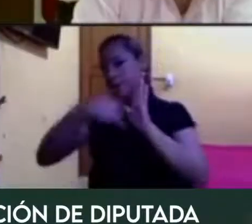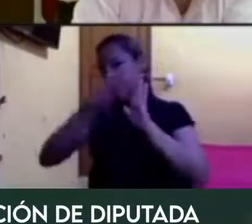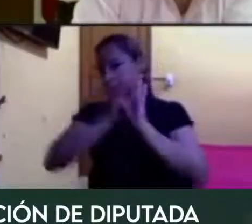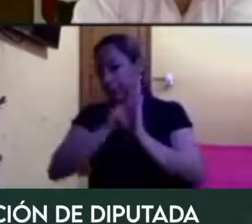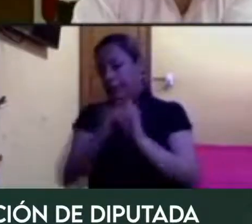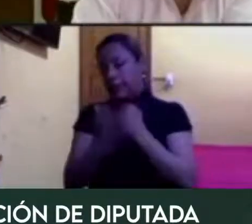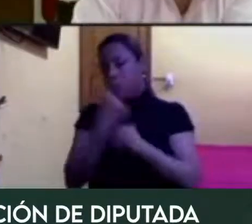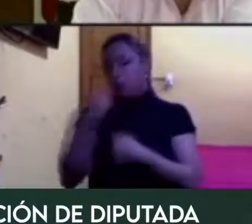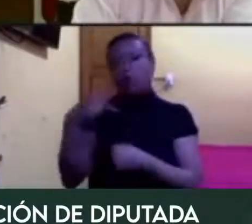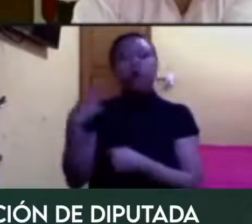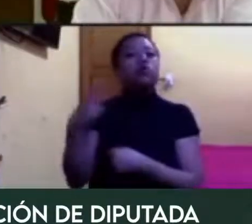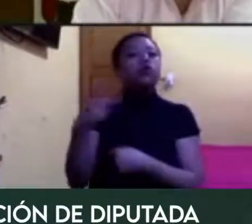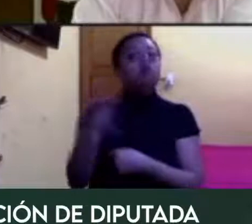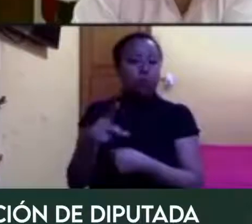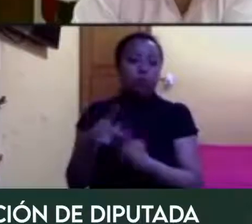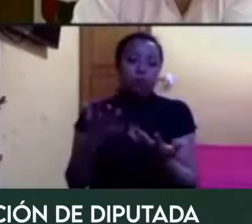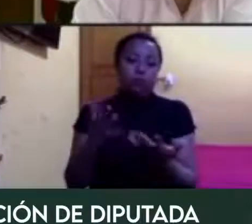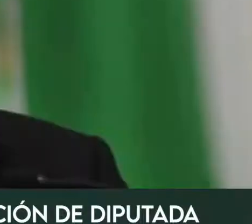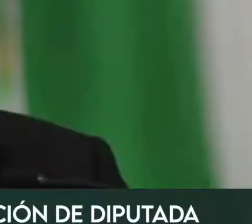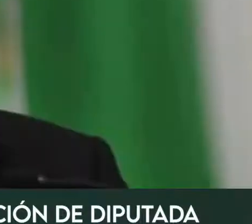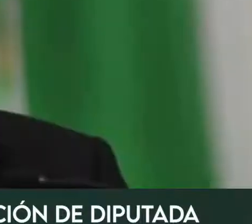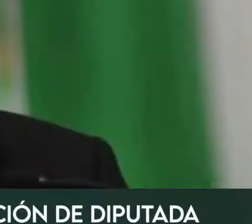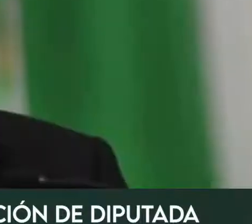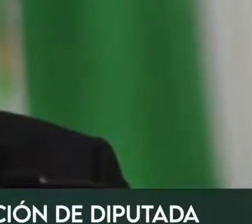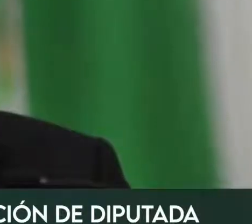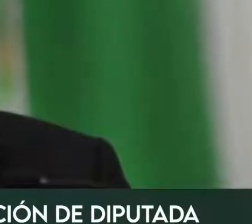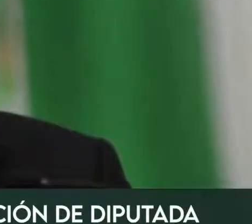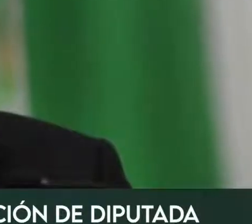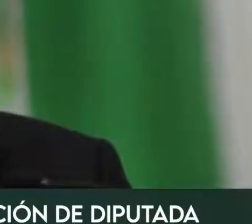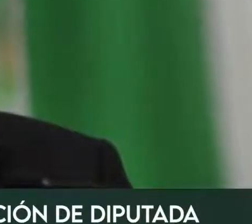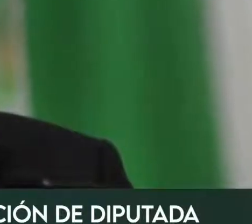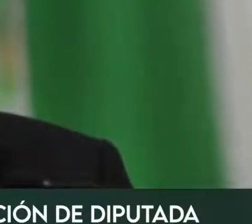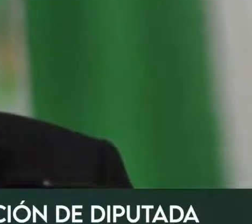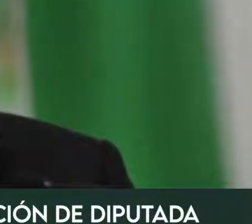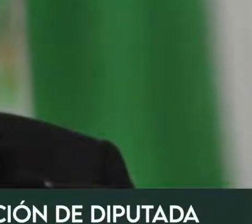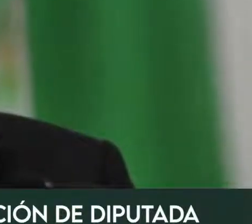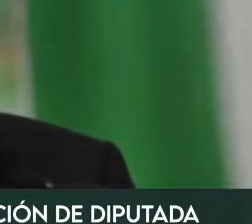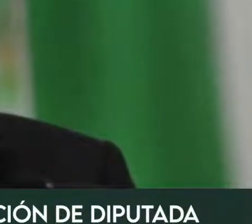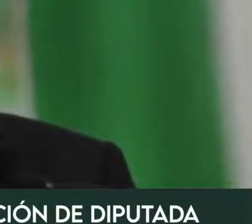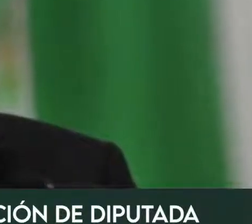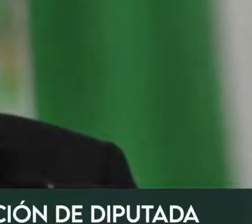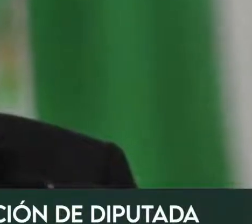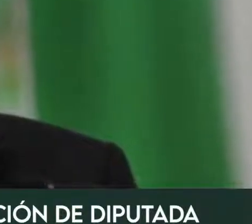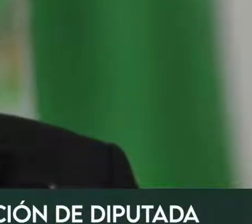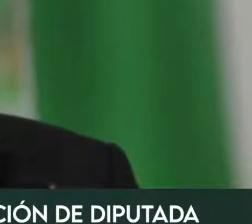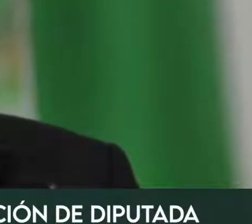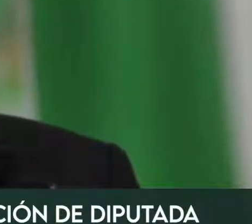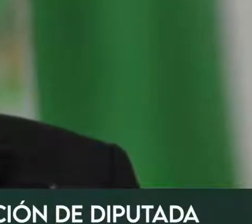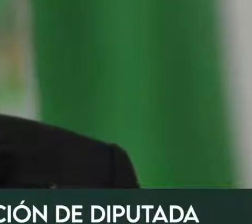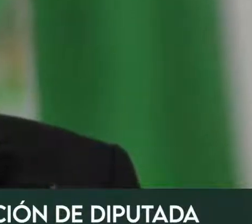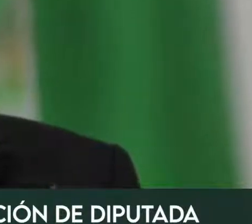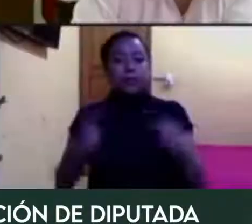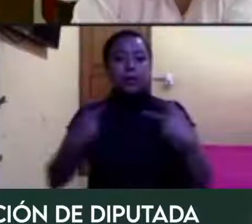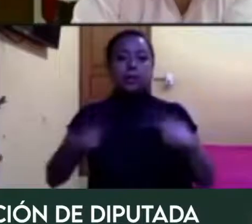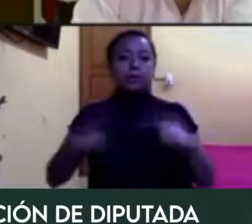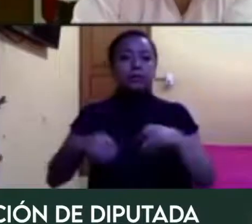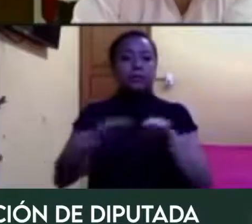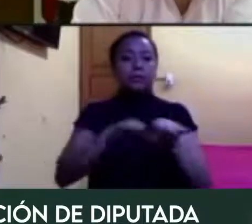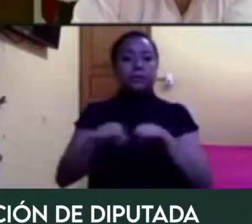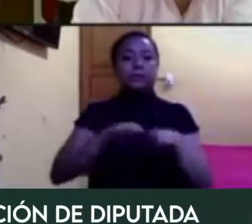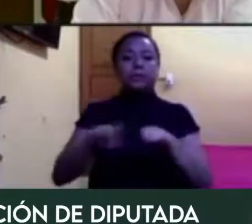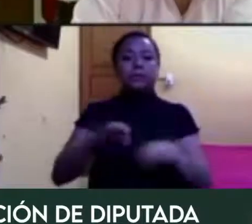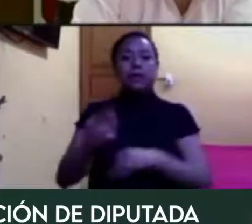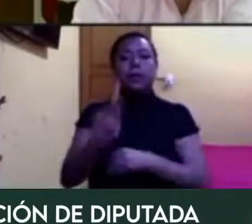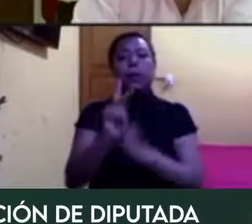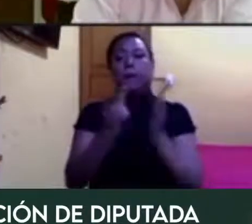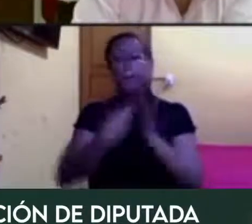y Asuntos Internacionales, así como la integración del diputado Nazario Norberto Sánchez a la Comisión de Planeación del Desarrollo. Aprobó además